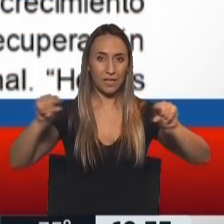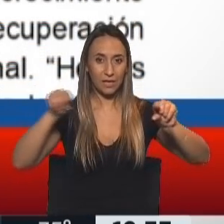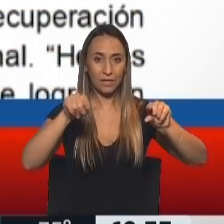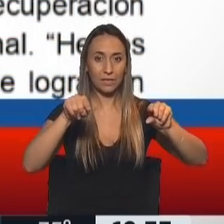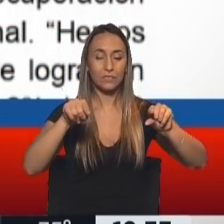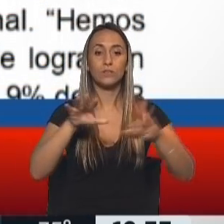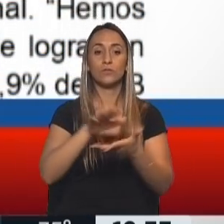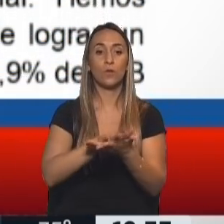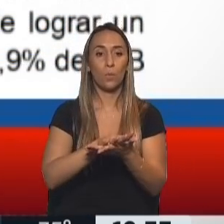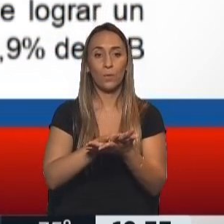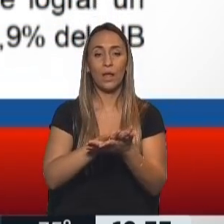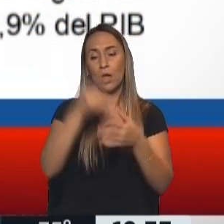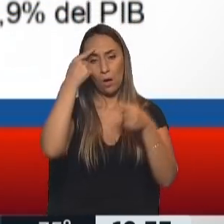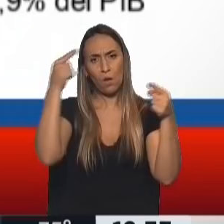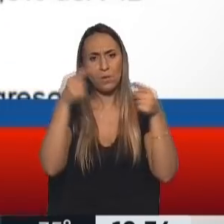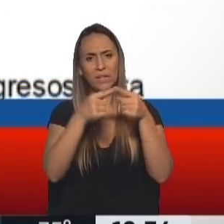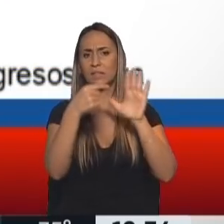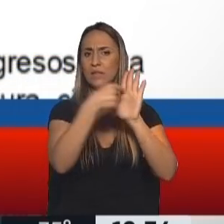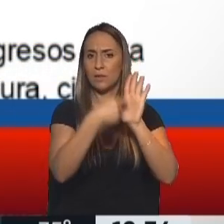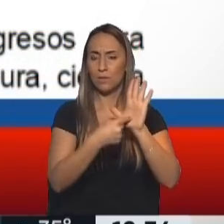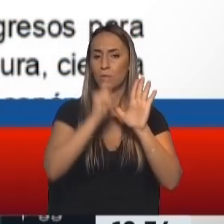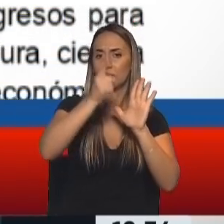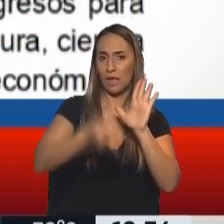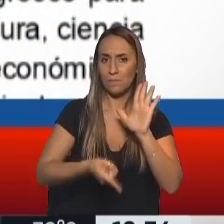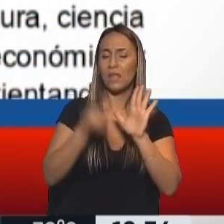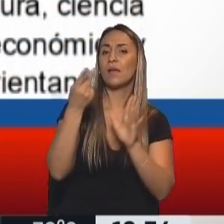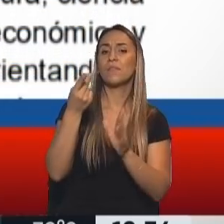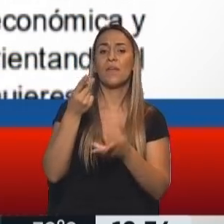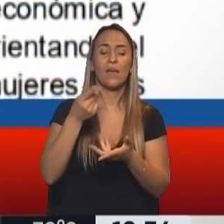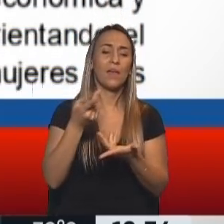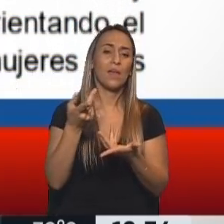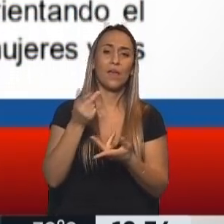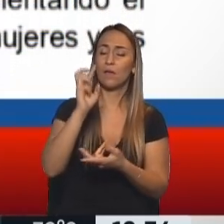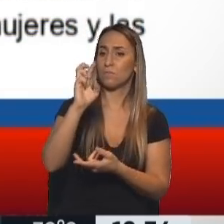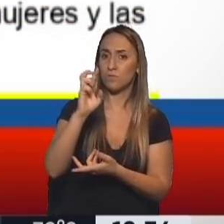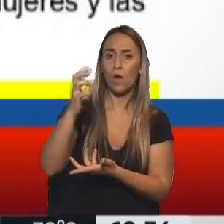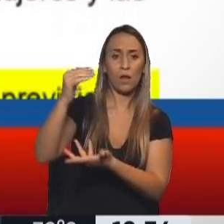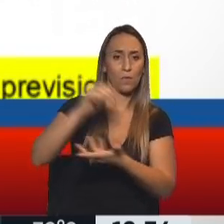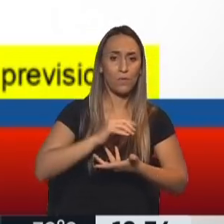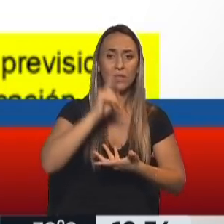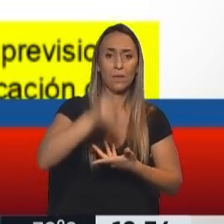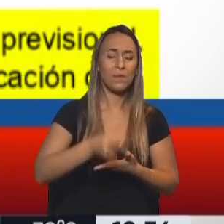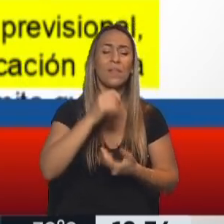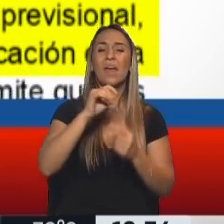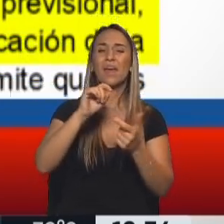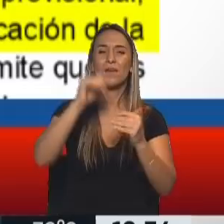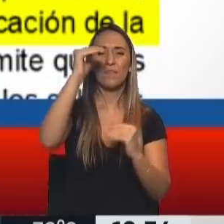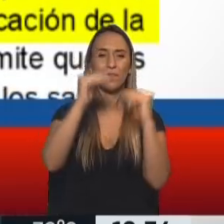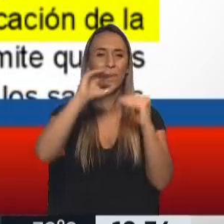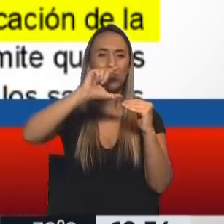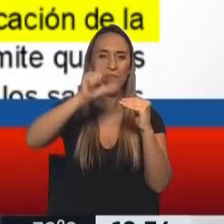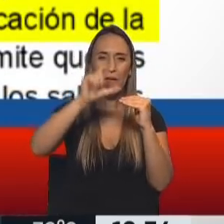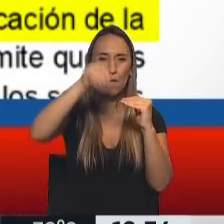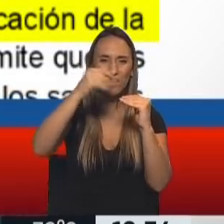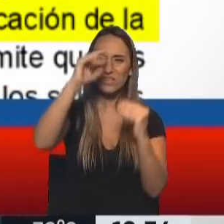importancia de los objetivos marcados, la reducción gradual del financiamiento monetario, se apuntan a reducción gradual del déficit fiscal.